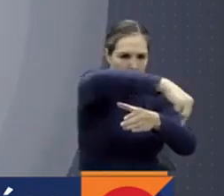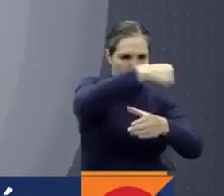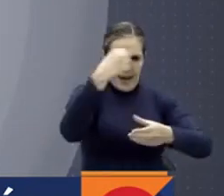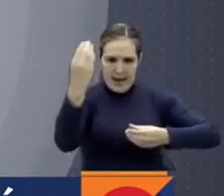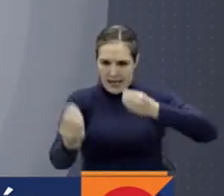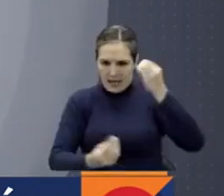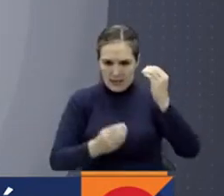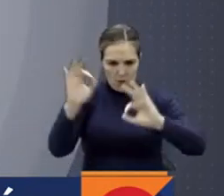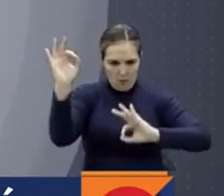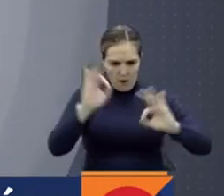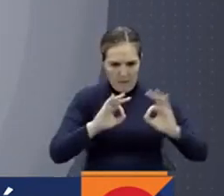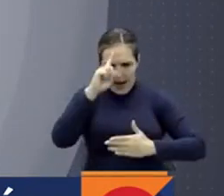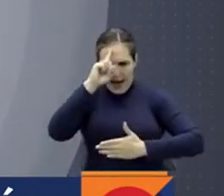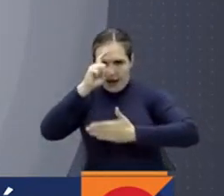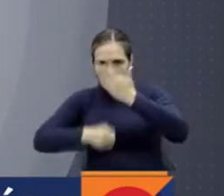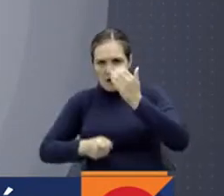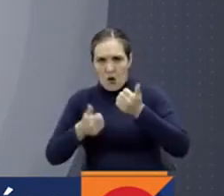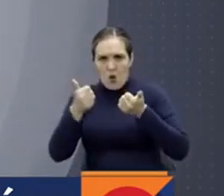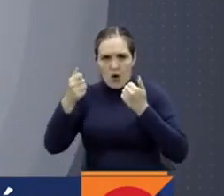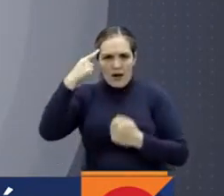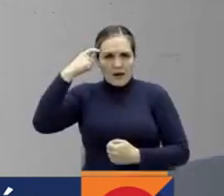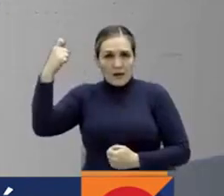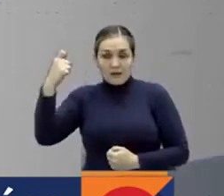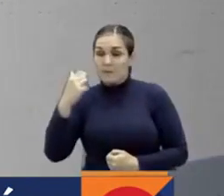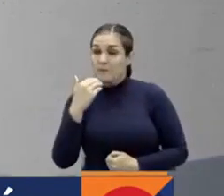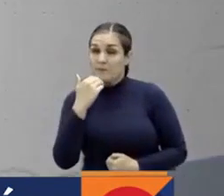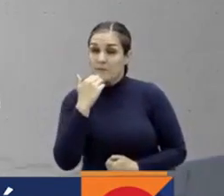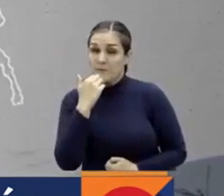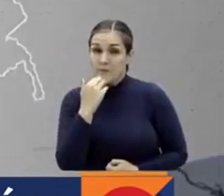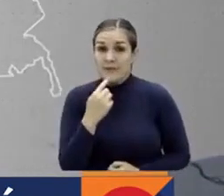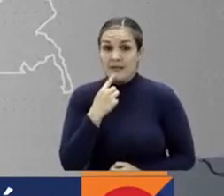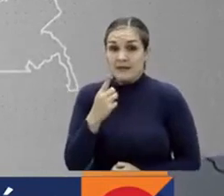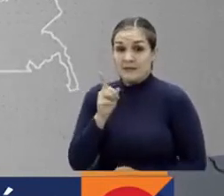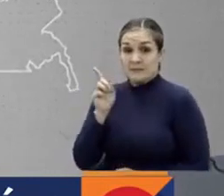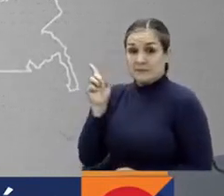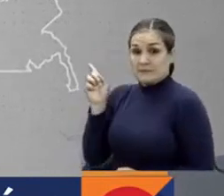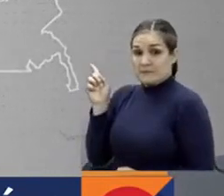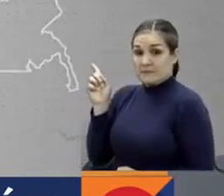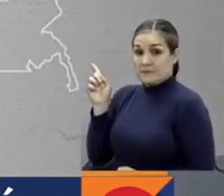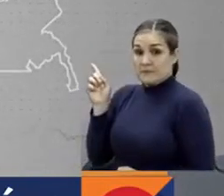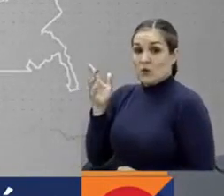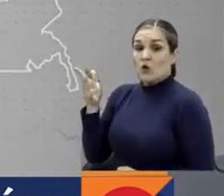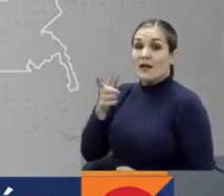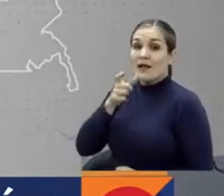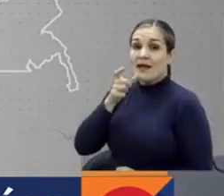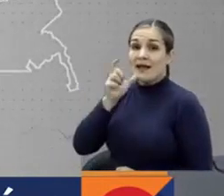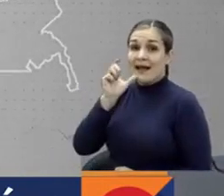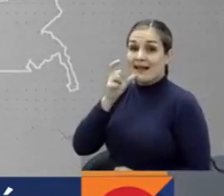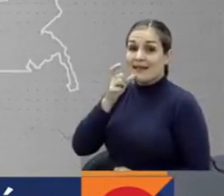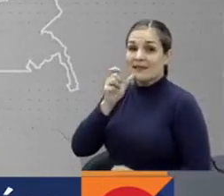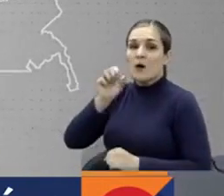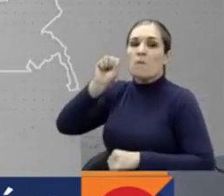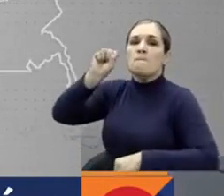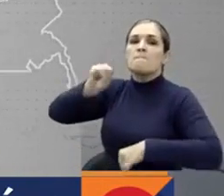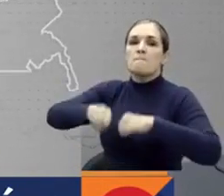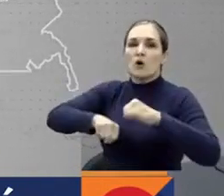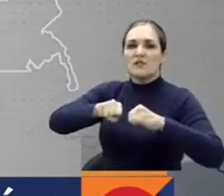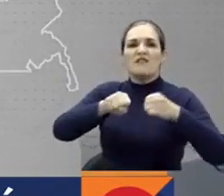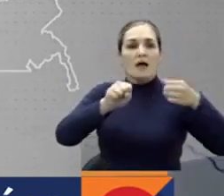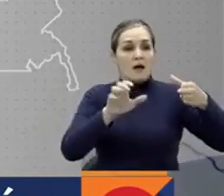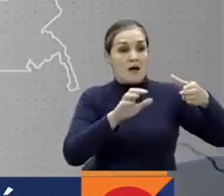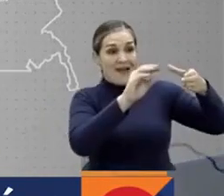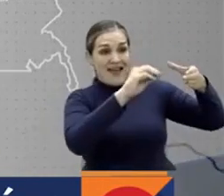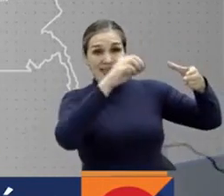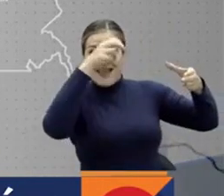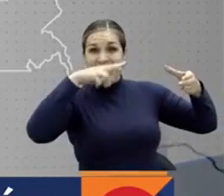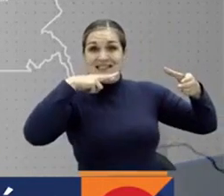erupción del volcán Nevado del Ruiz. En amenaza alta, la Unidad Nacional de Gestión del Riesgo plantea el escenario de una posible avalancha de lodo en